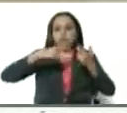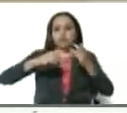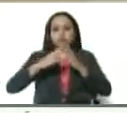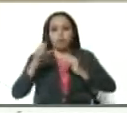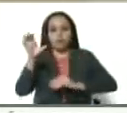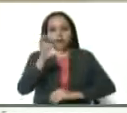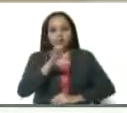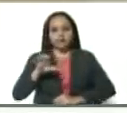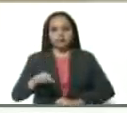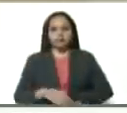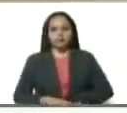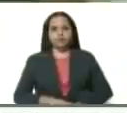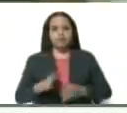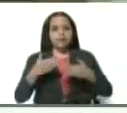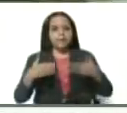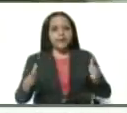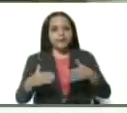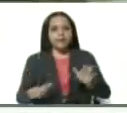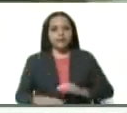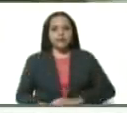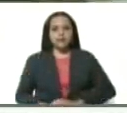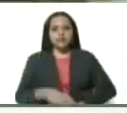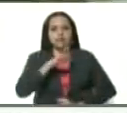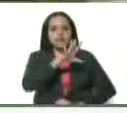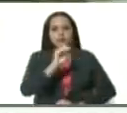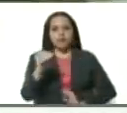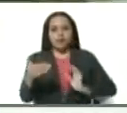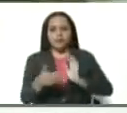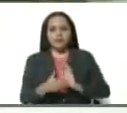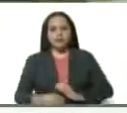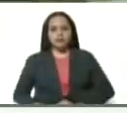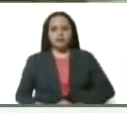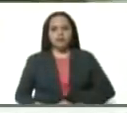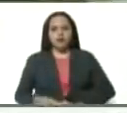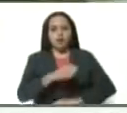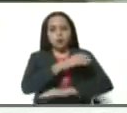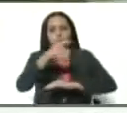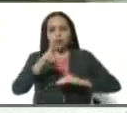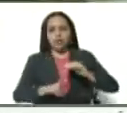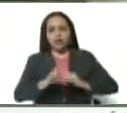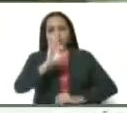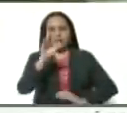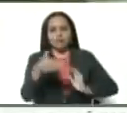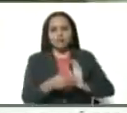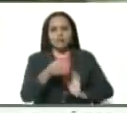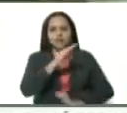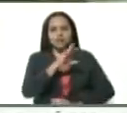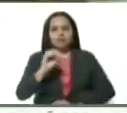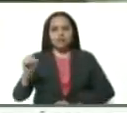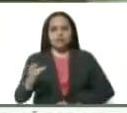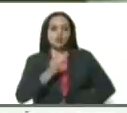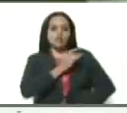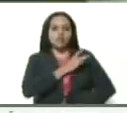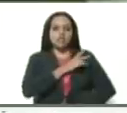62.451. Panamá, 50.000. Costa Rica, 3.300.